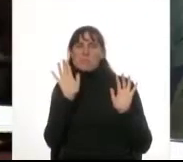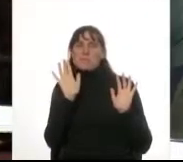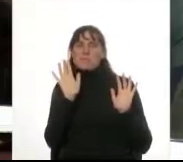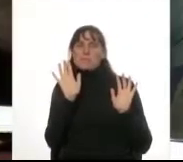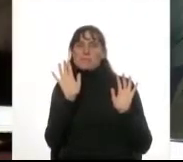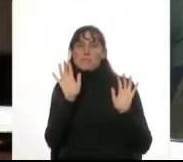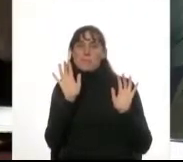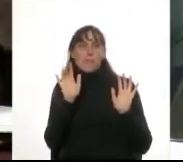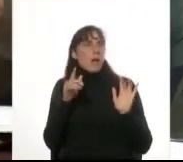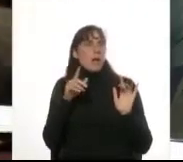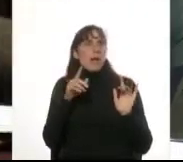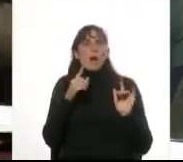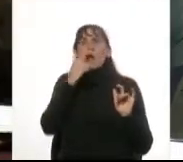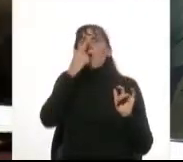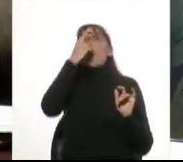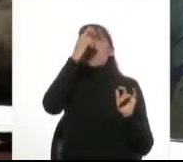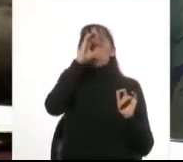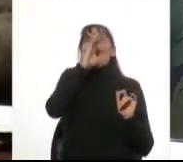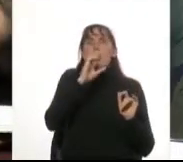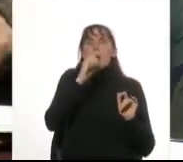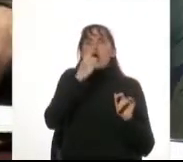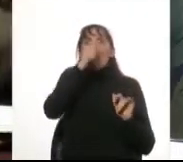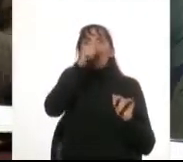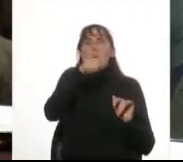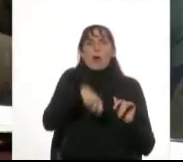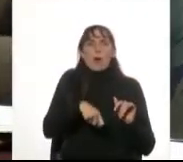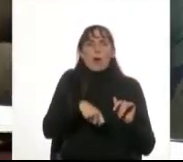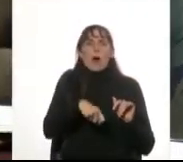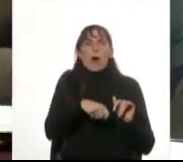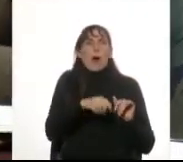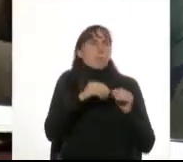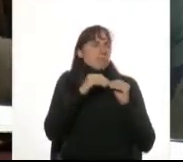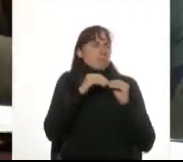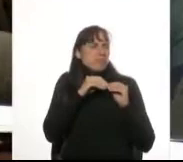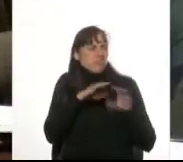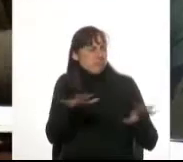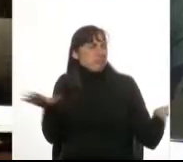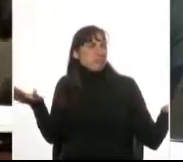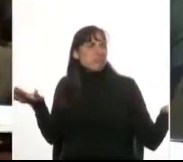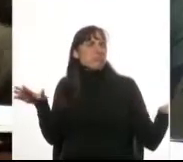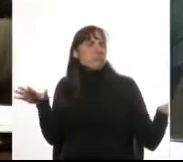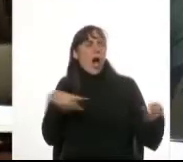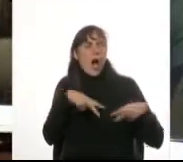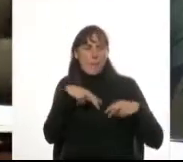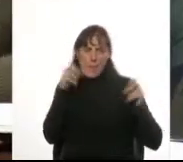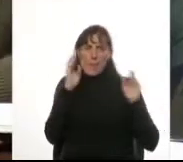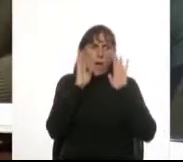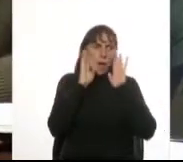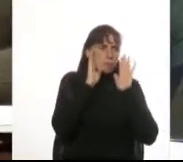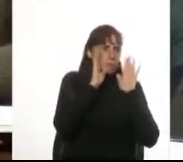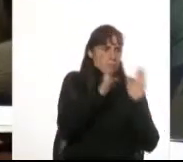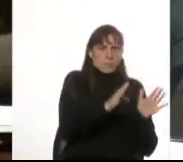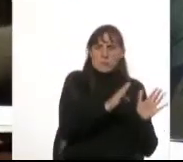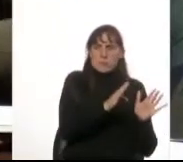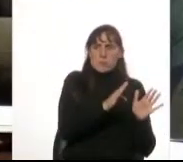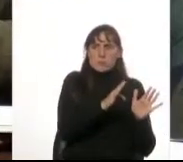Y armamos una bulla bárbara por una tarjeta y en lugar de hacer lo que teníamos que hacer, vamos a investigar, vamos a corregir